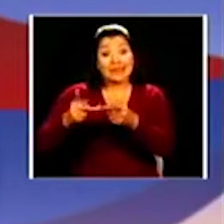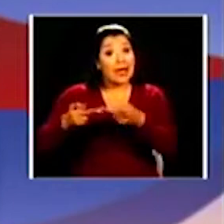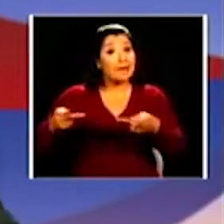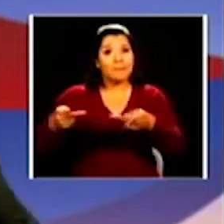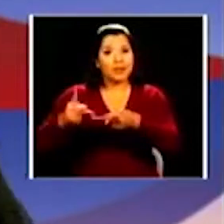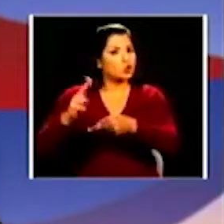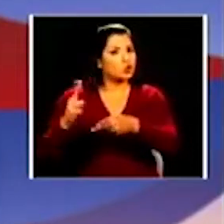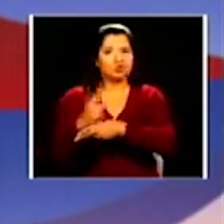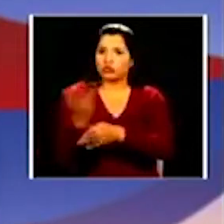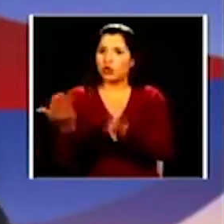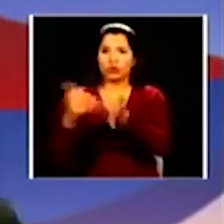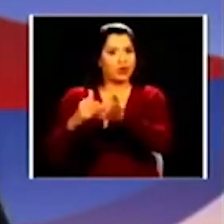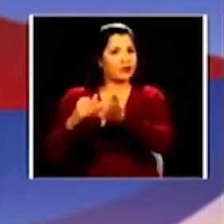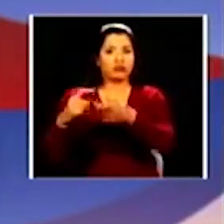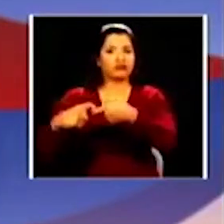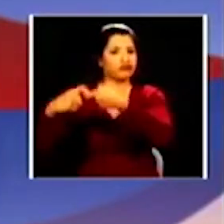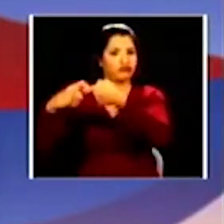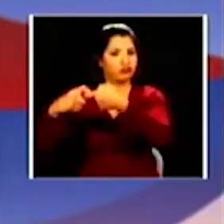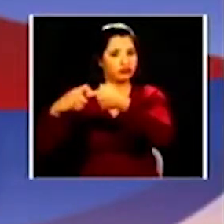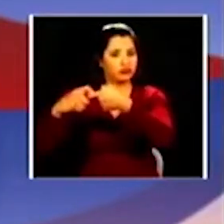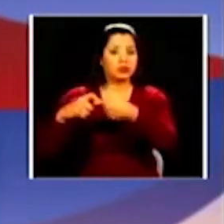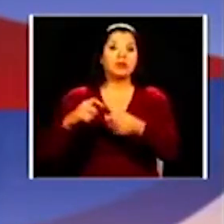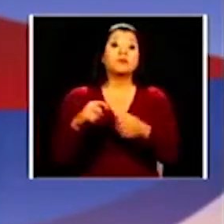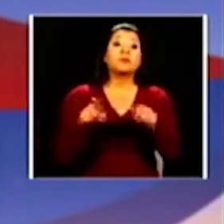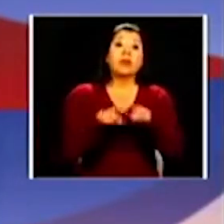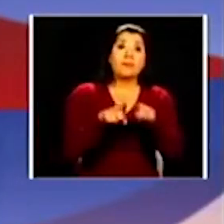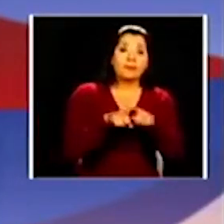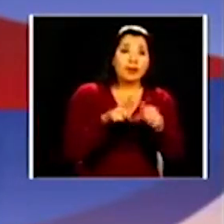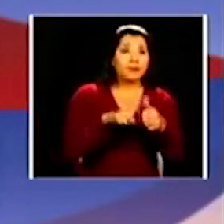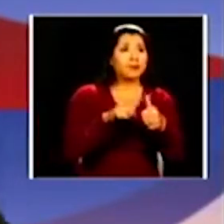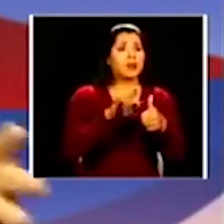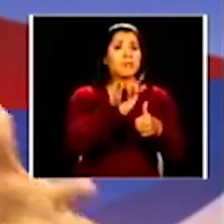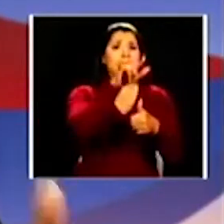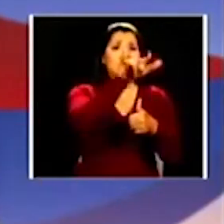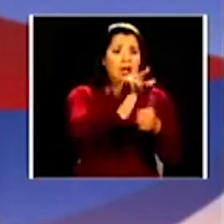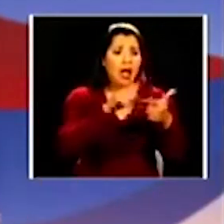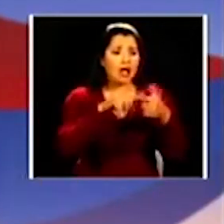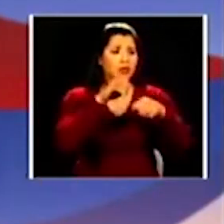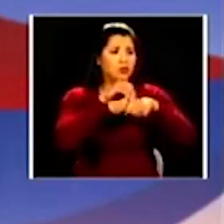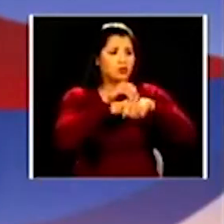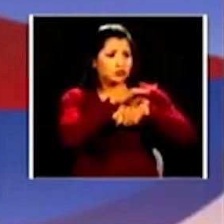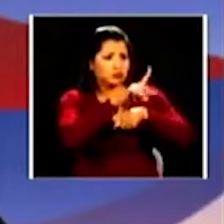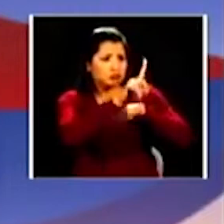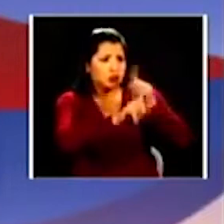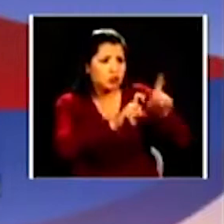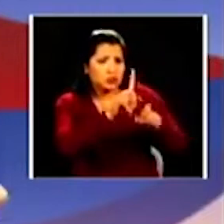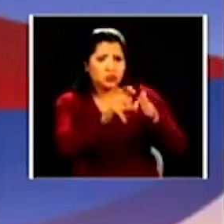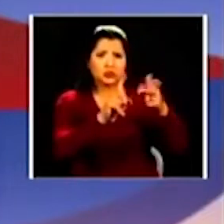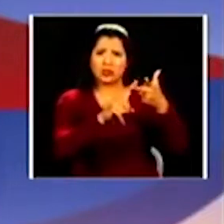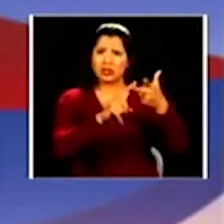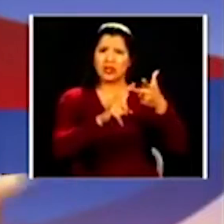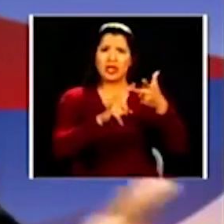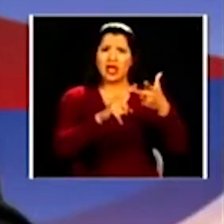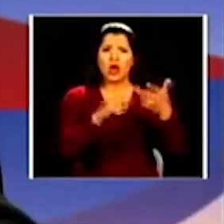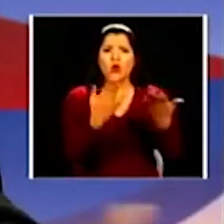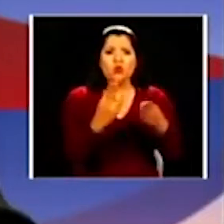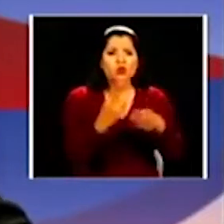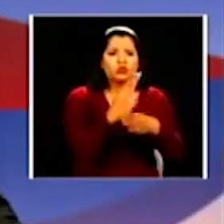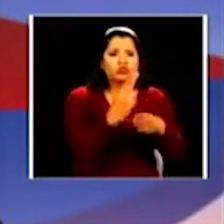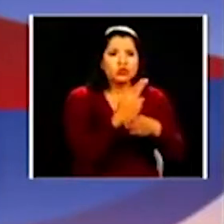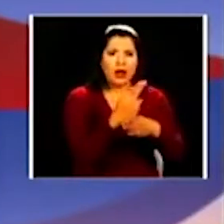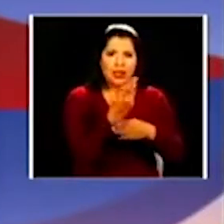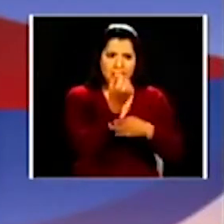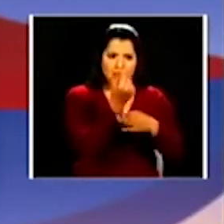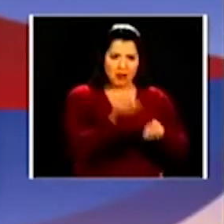gasto. Viajes, consultorías, redireccionamiento de los superávit al pago de deuda pública, todo esto son acciones que básicamente